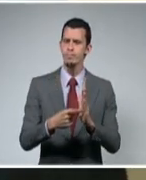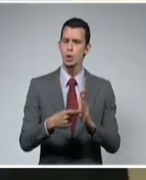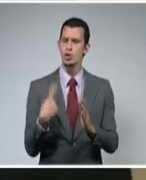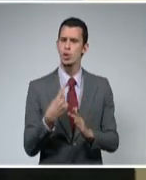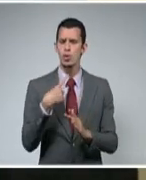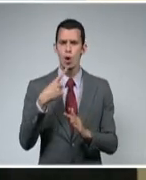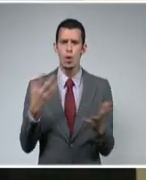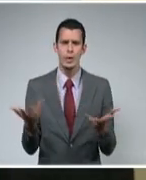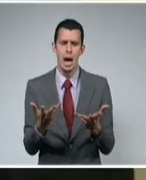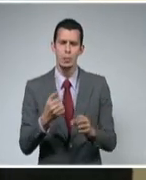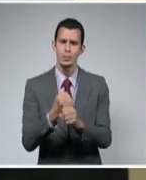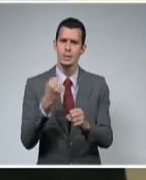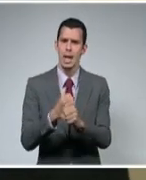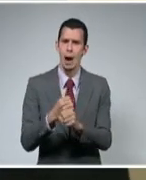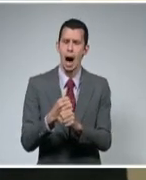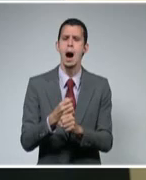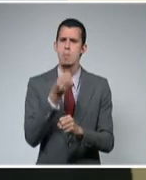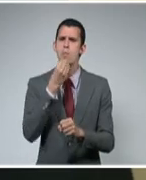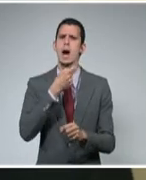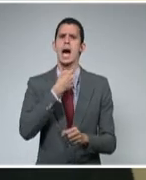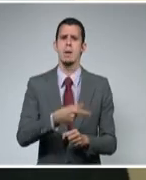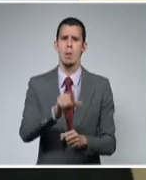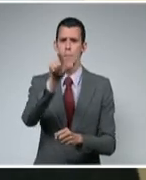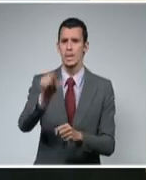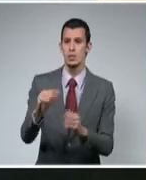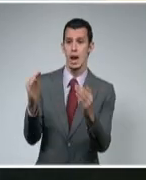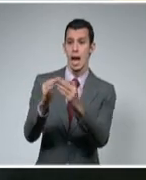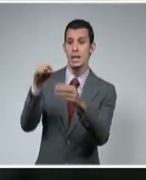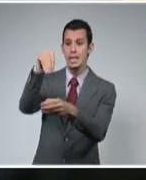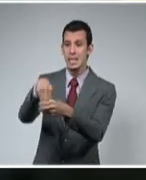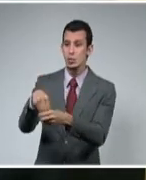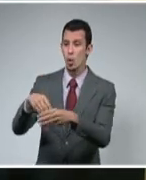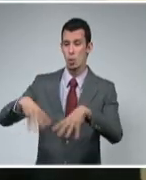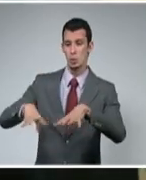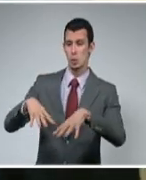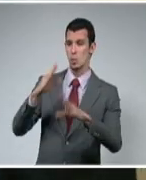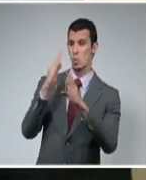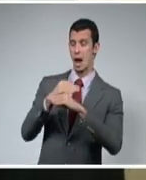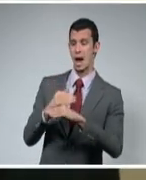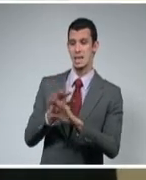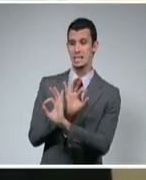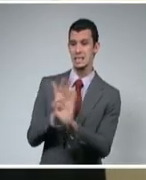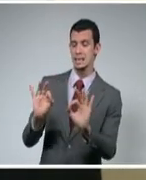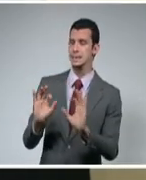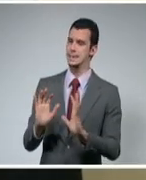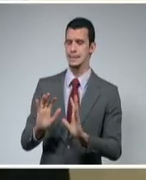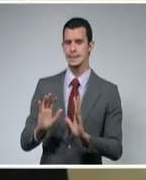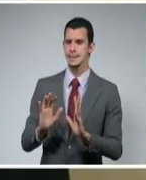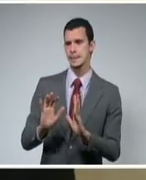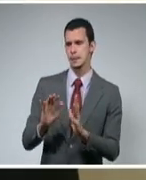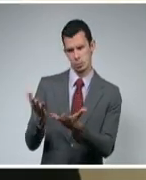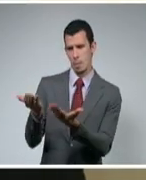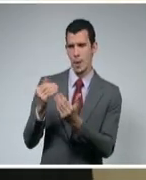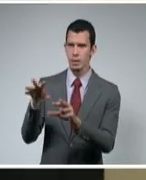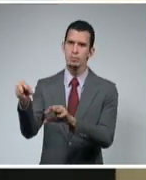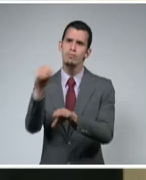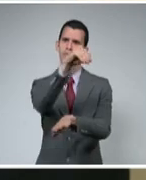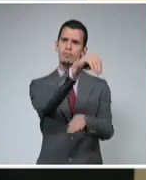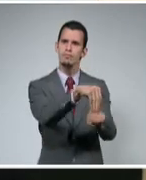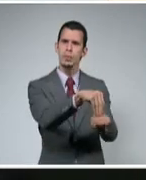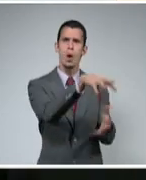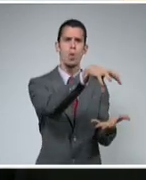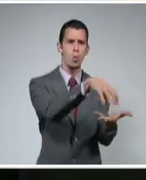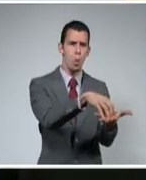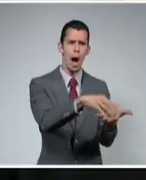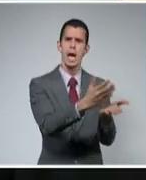sospechosos, poderlo aislar. Y mantener en vigilancia los que no son contactos directos, es decir, que sean contactos de segundo orden,